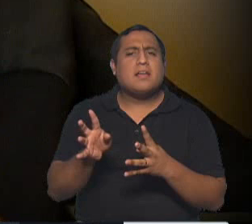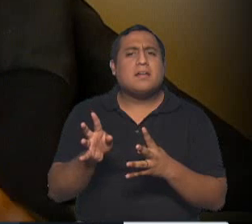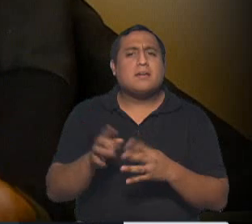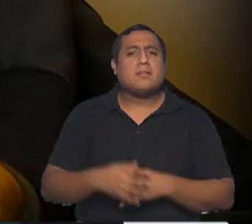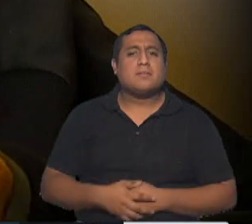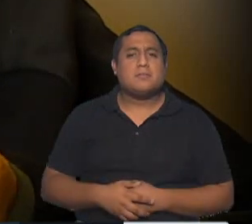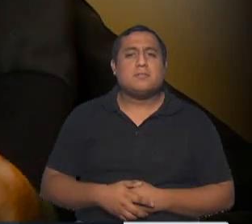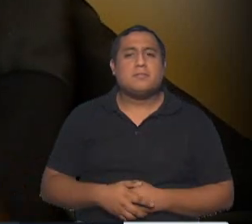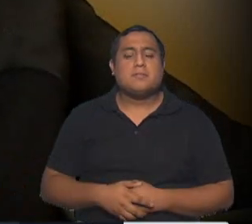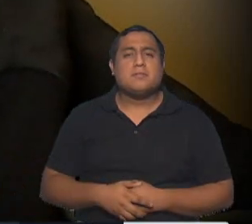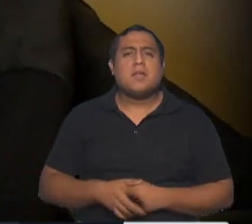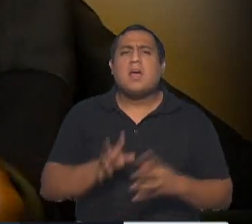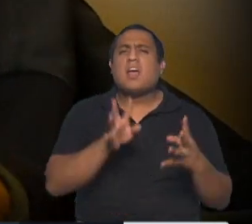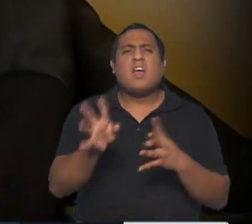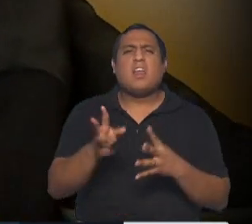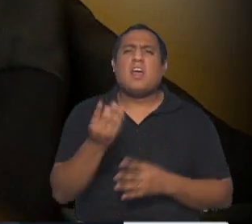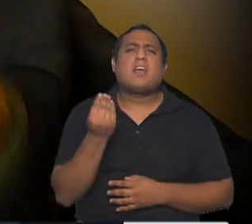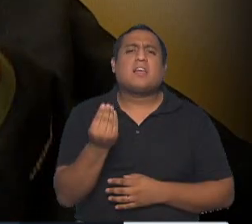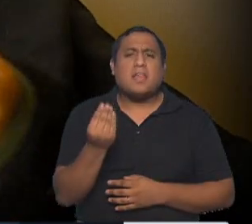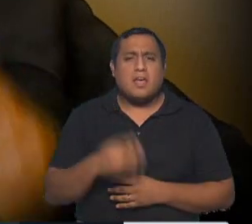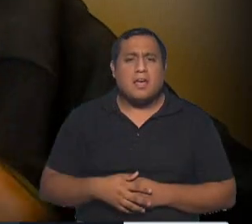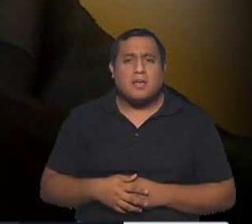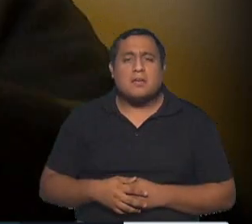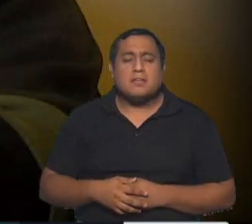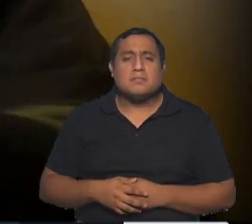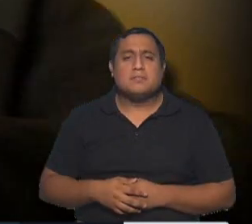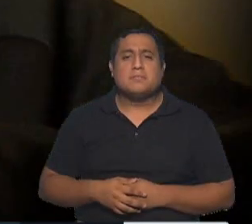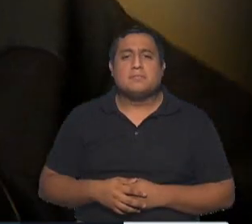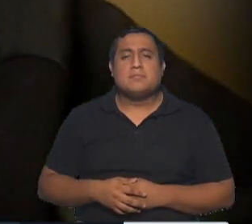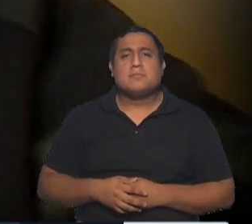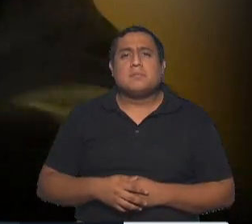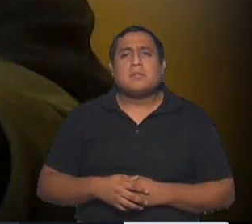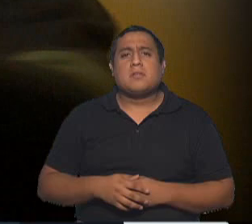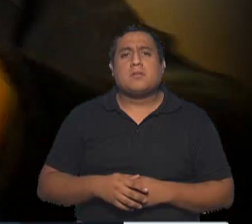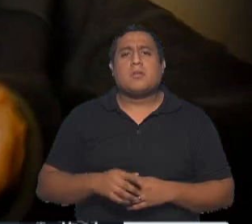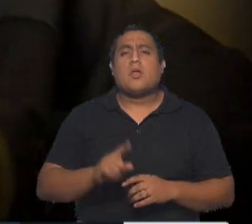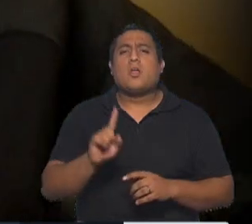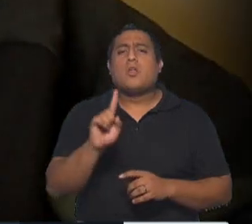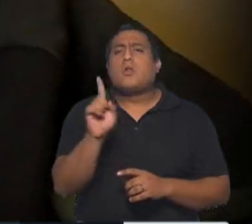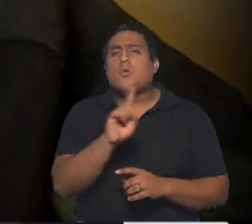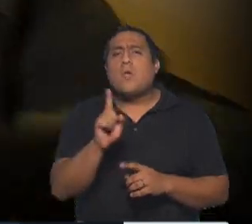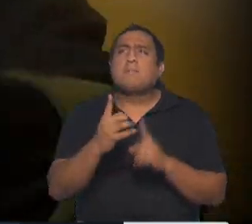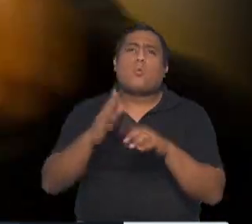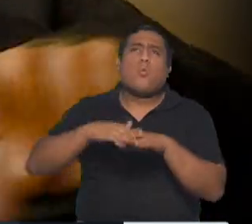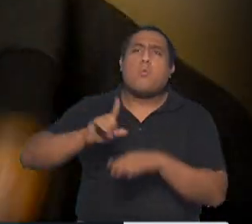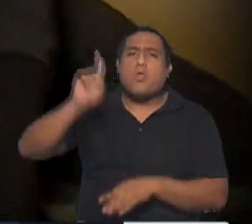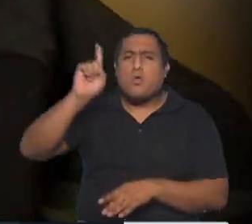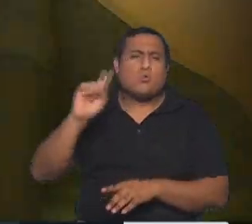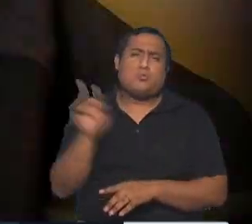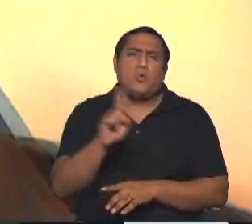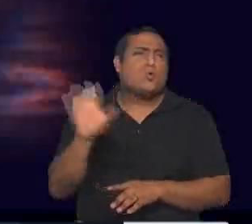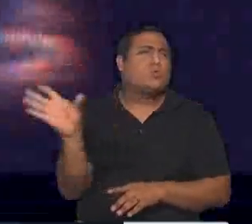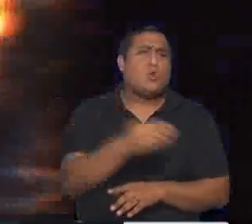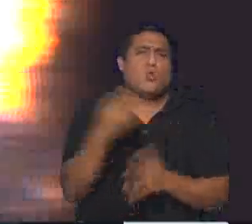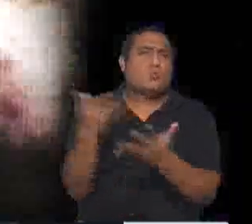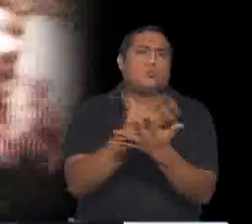es un renunciamiento a las escasas pretensiones de la humanidad. No es una obra de Dios. Todos sufren.